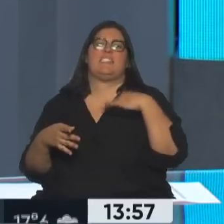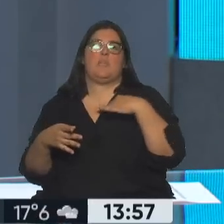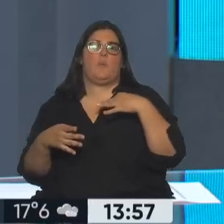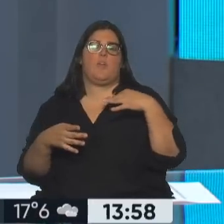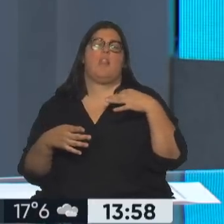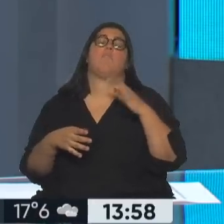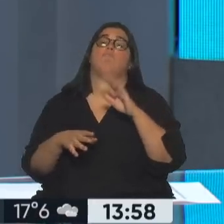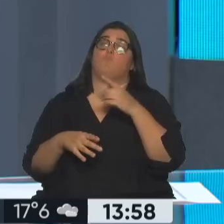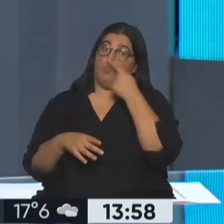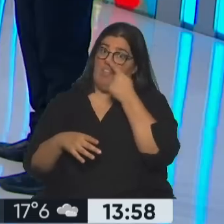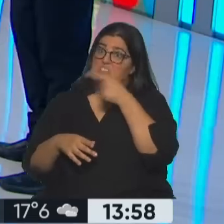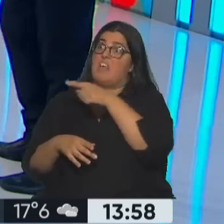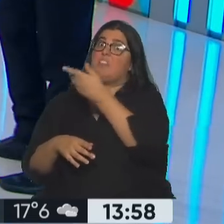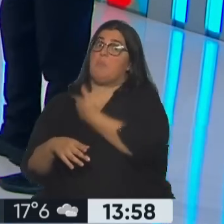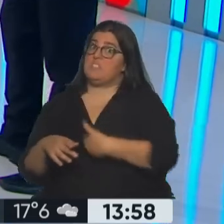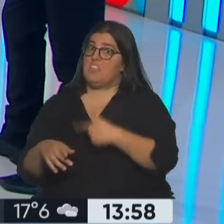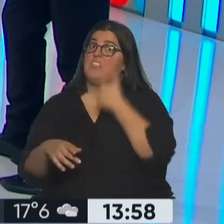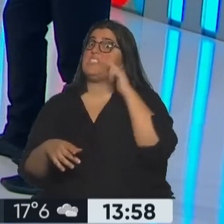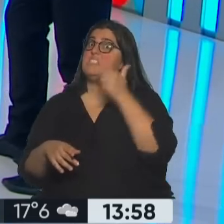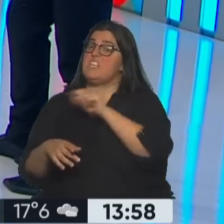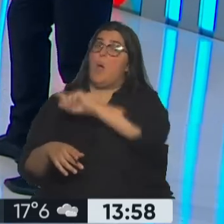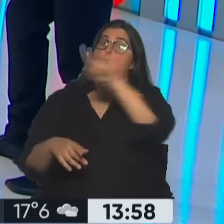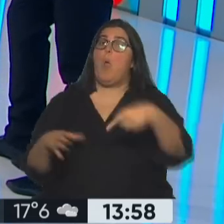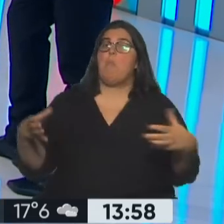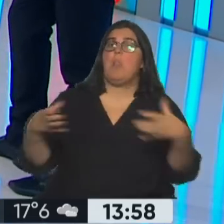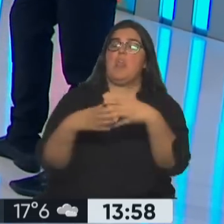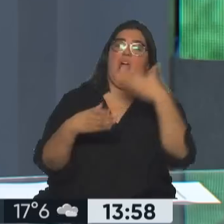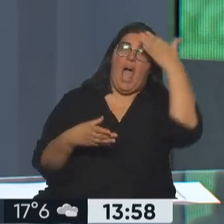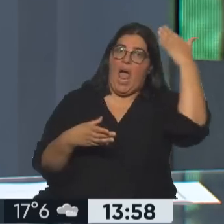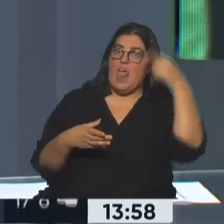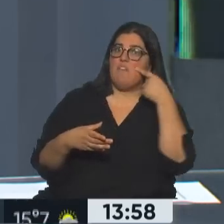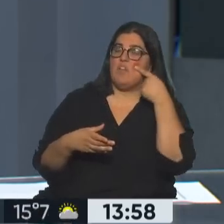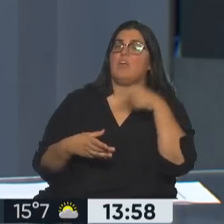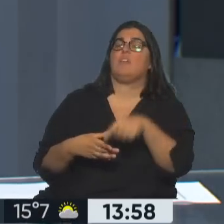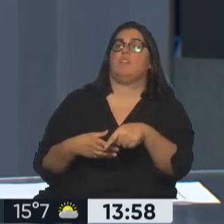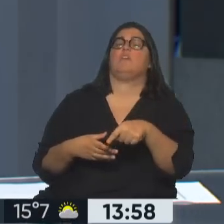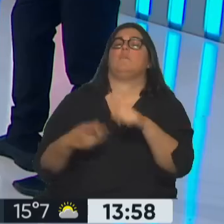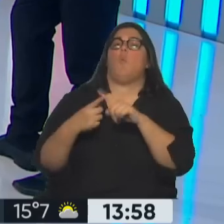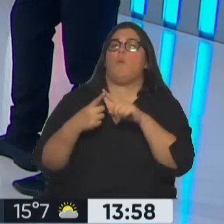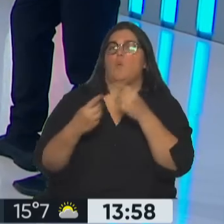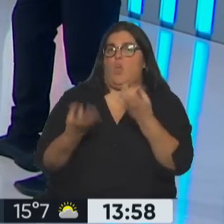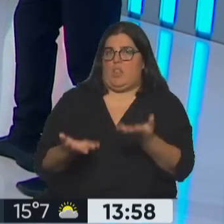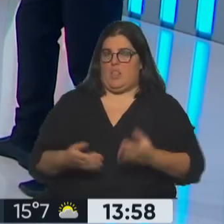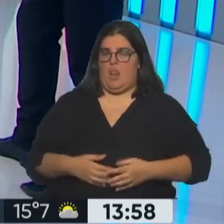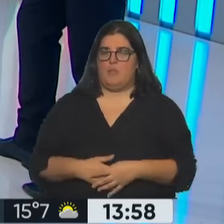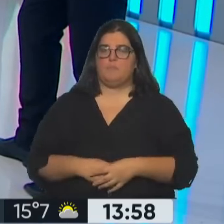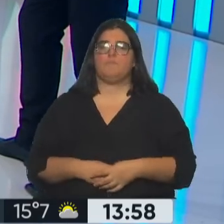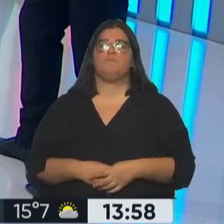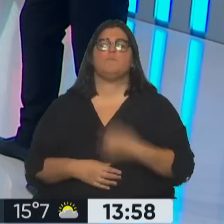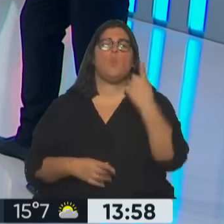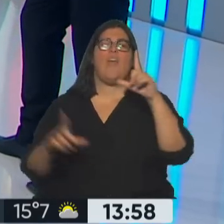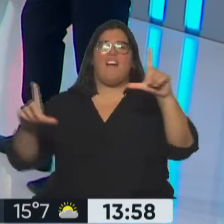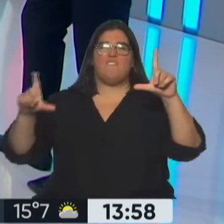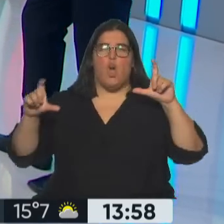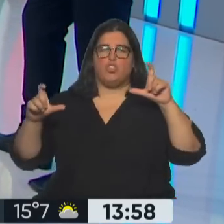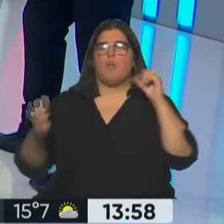actor vuelva, en este caso, a la Liga Árabe, ver ahí cómo se empiezan a dar estos vínculos. Una sí. foto que creo simboliza el